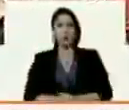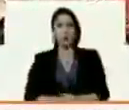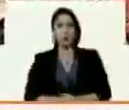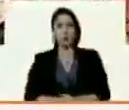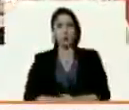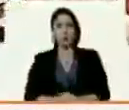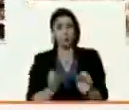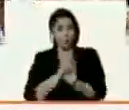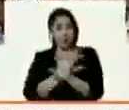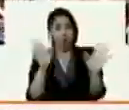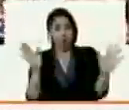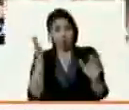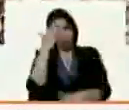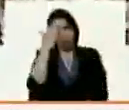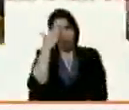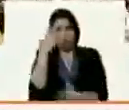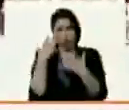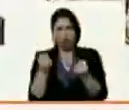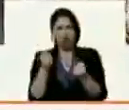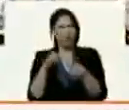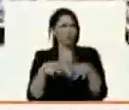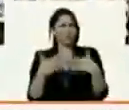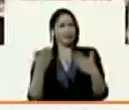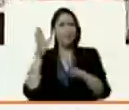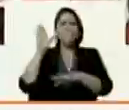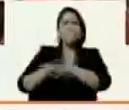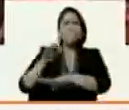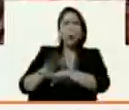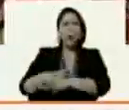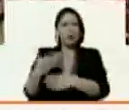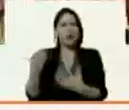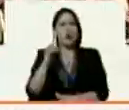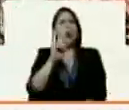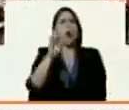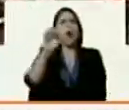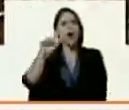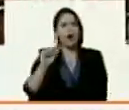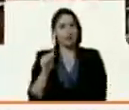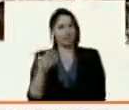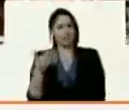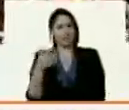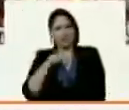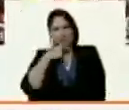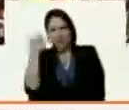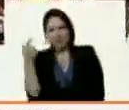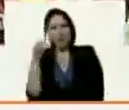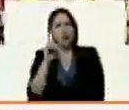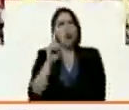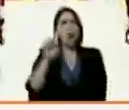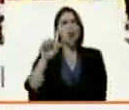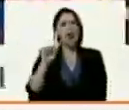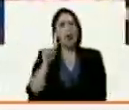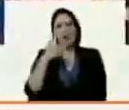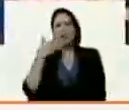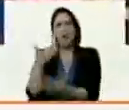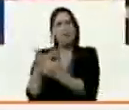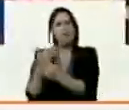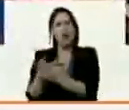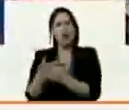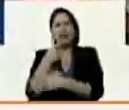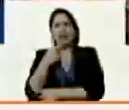tenemos claro, ¿verdad? ¿Qué es lo que propone la OEA? Los sinvergüenzas de la OEA, en su